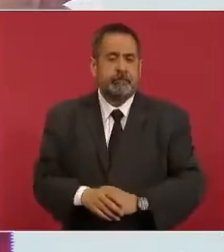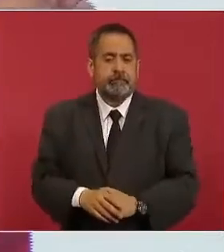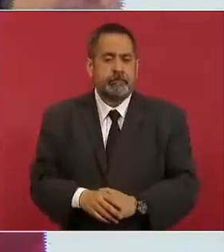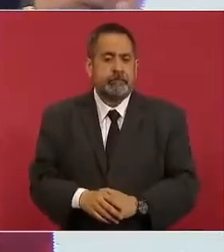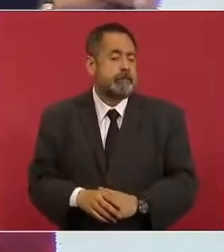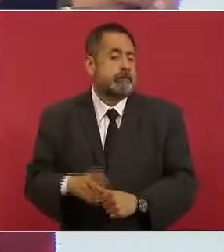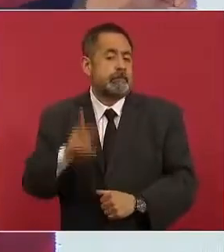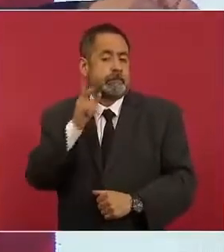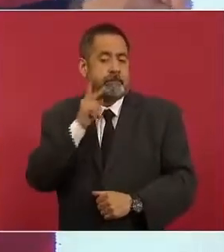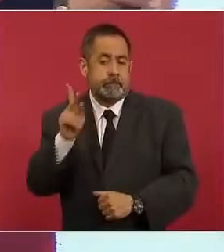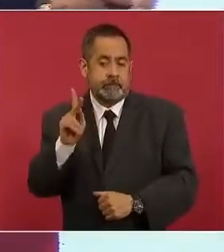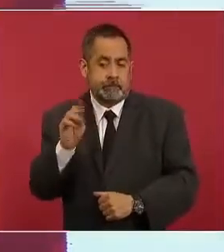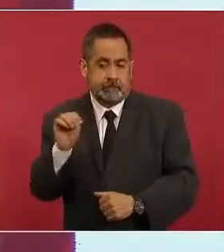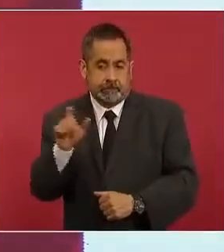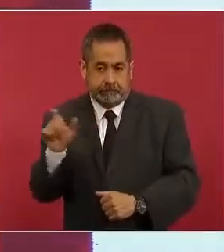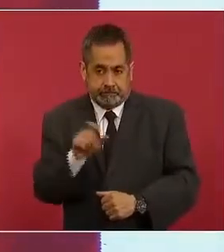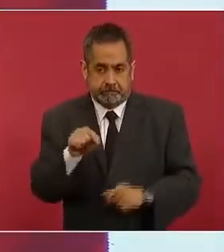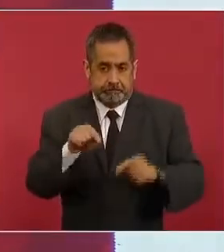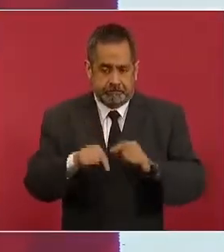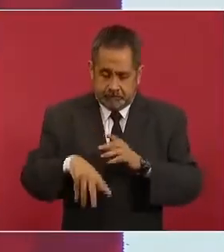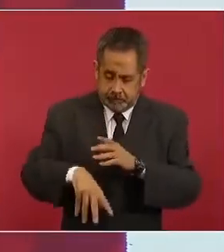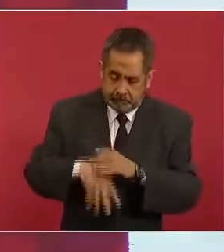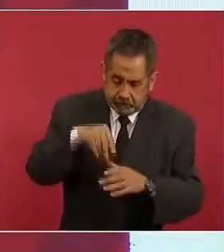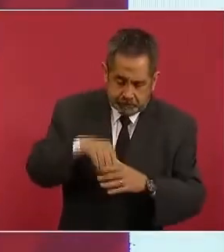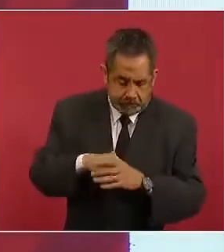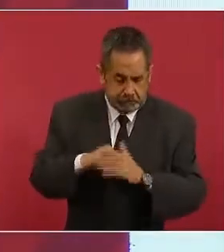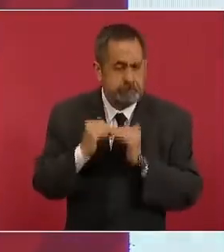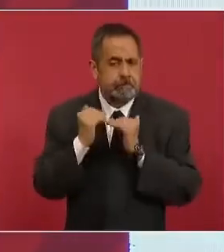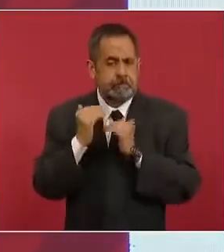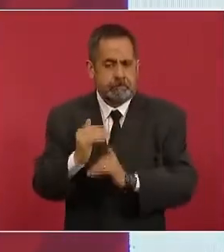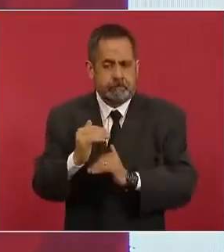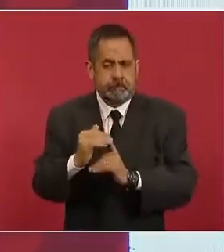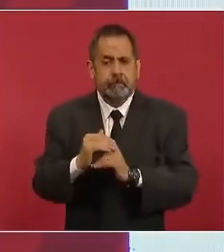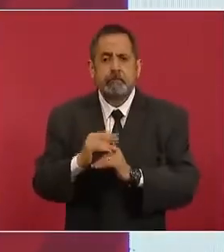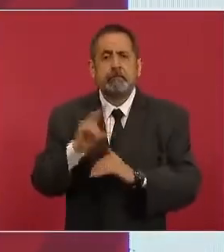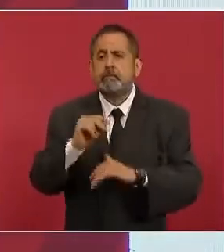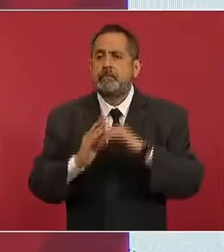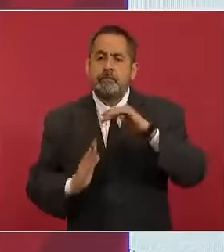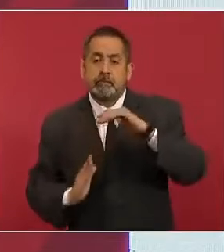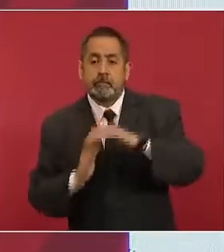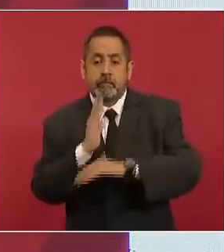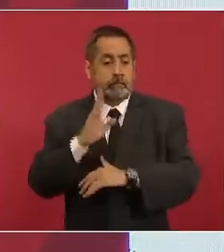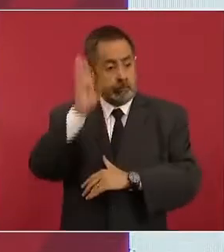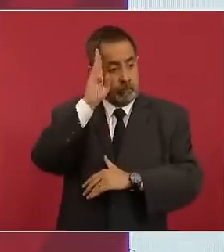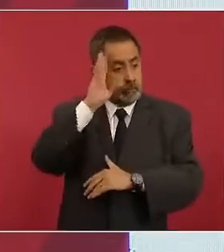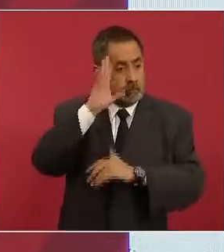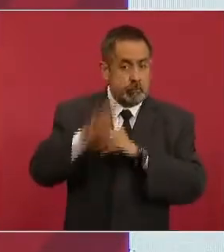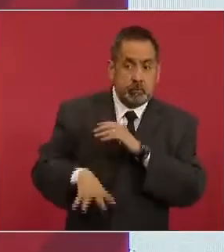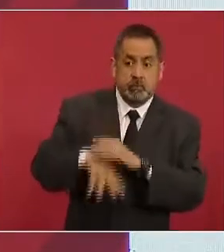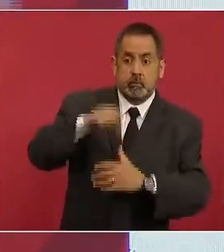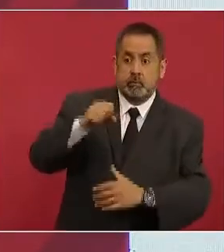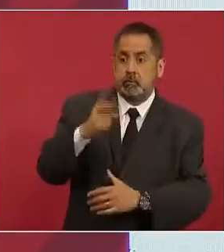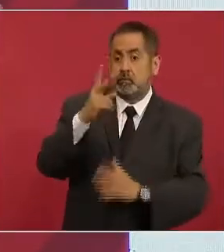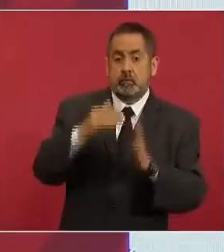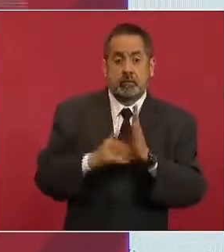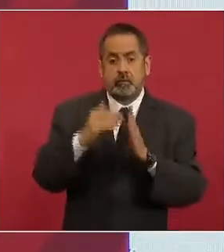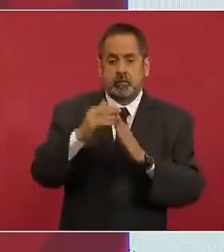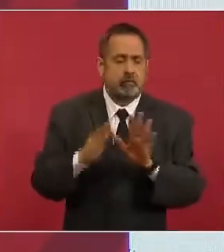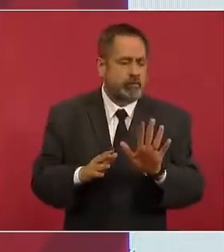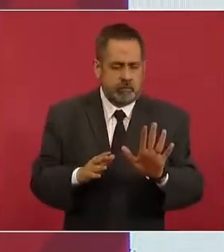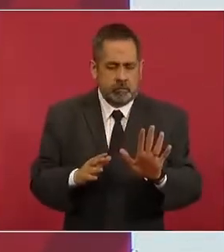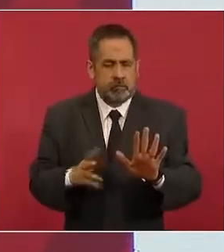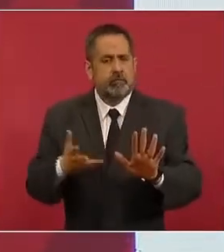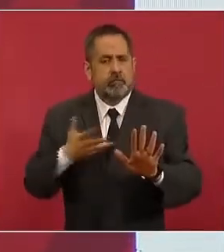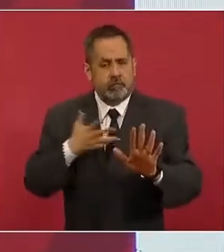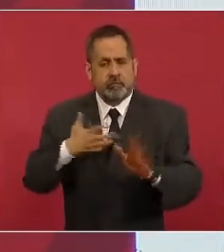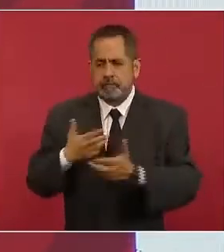Pemex extrae petróleo de manera racional, sin rebasar los 2 millones de barriles diarios, a pesar de